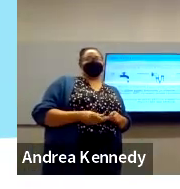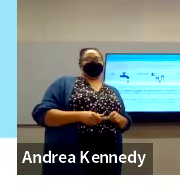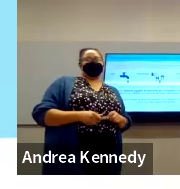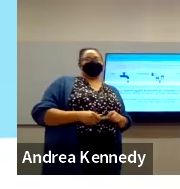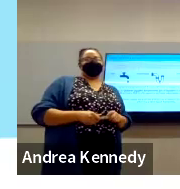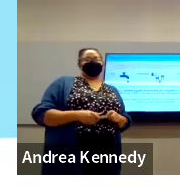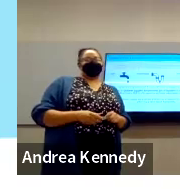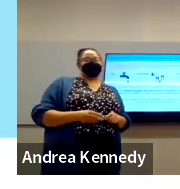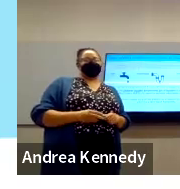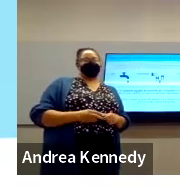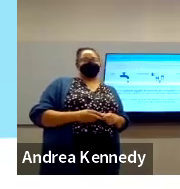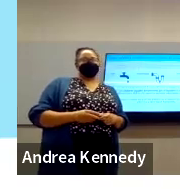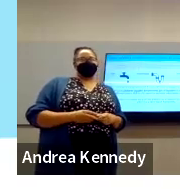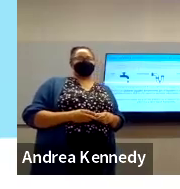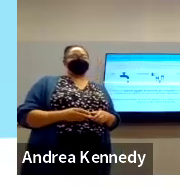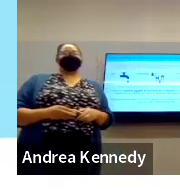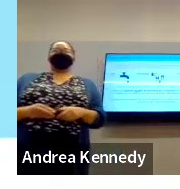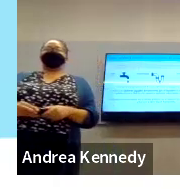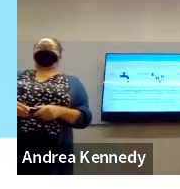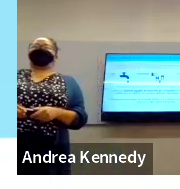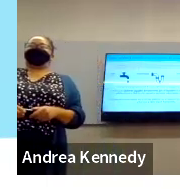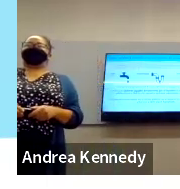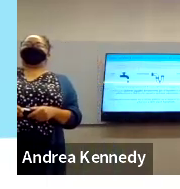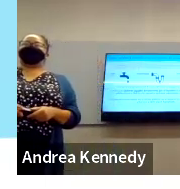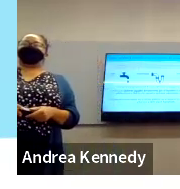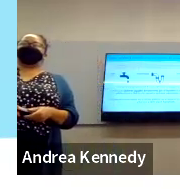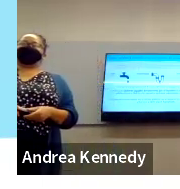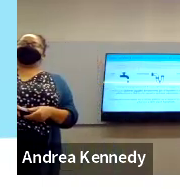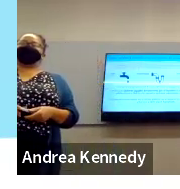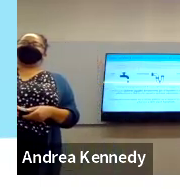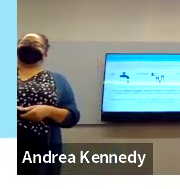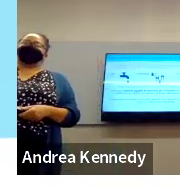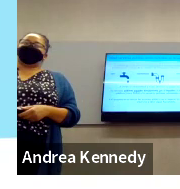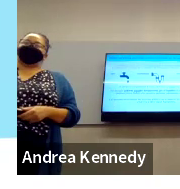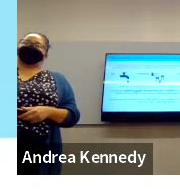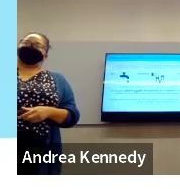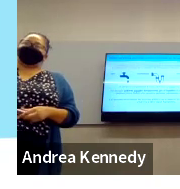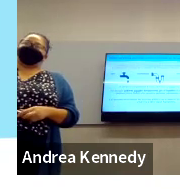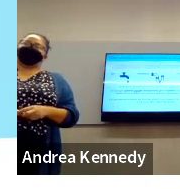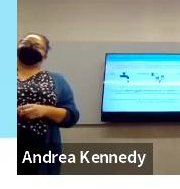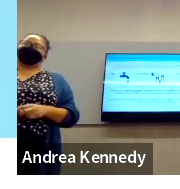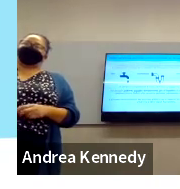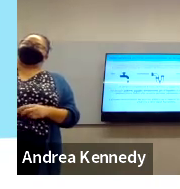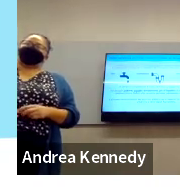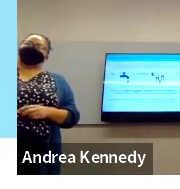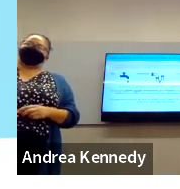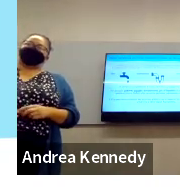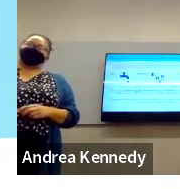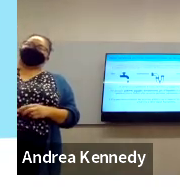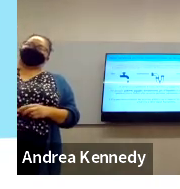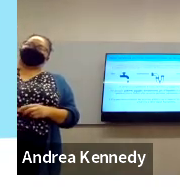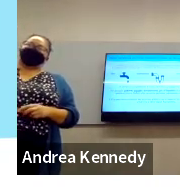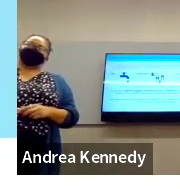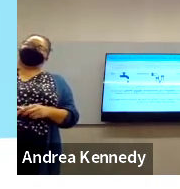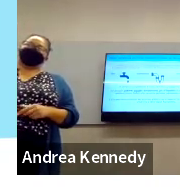mejor bastante porque el promedio va a ser, va a ser un promedio de todas de los 20 apartamentos,